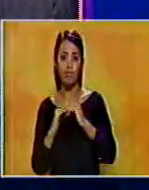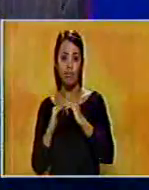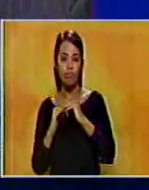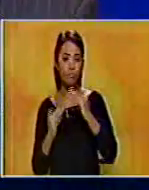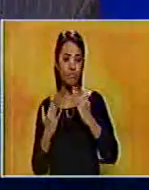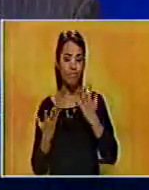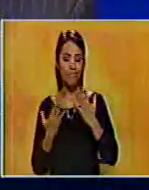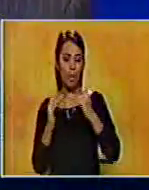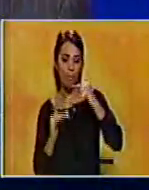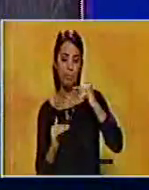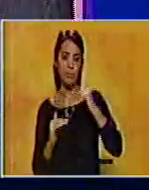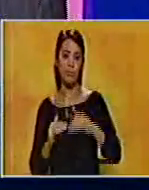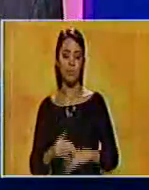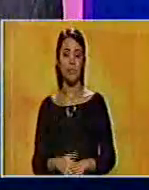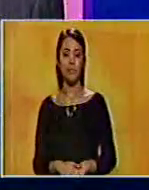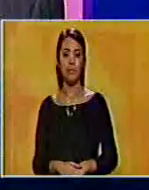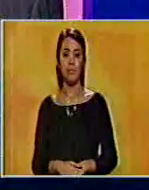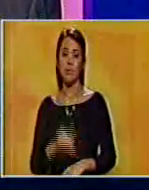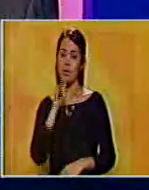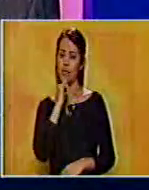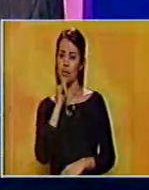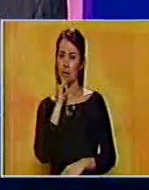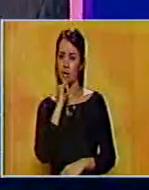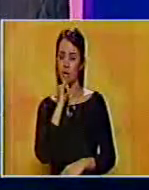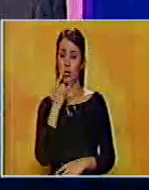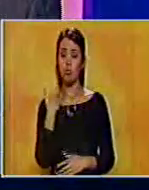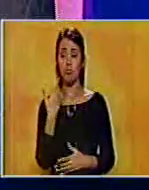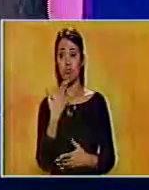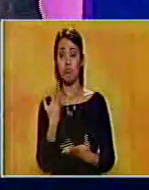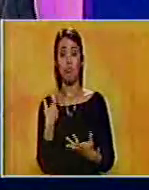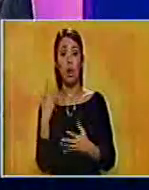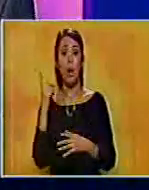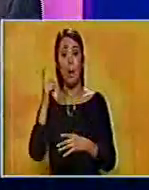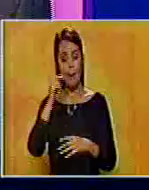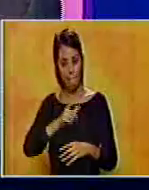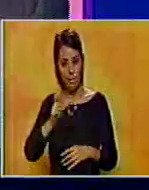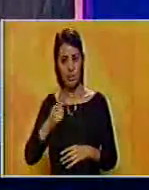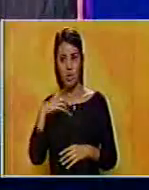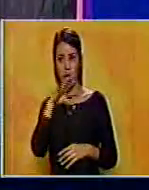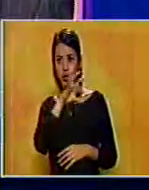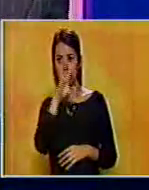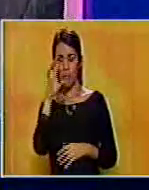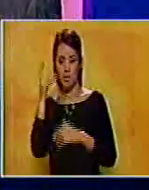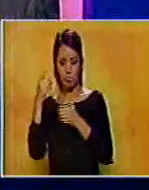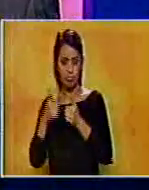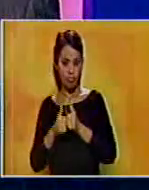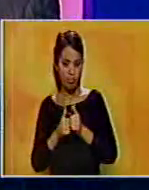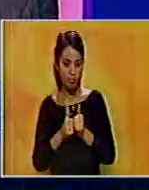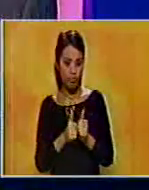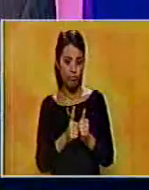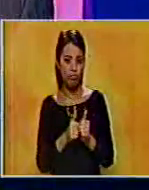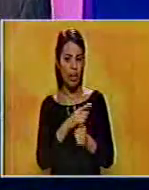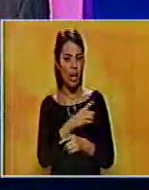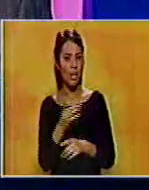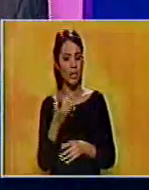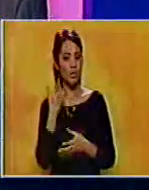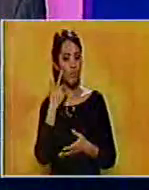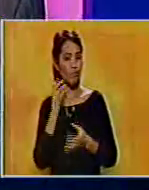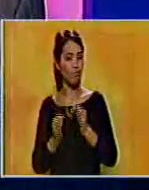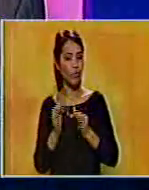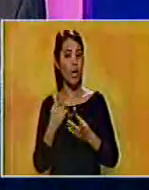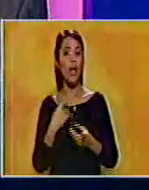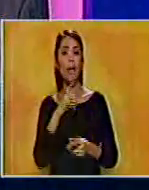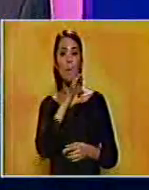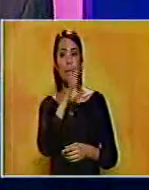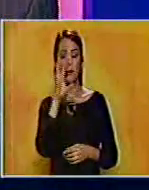porque el decirme como noticia de que vamos a traer unos observadores extranjeros, eso está por dado y por sentado en cualquier